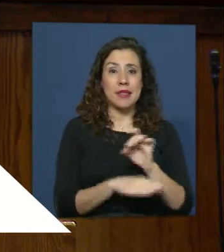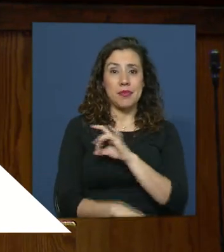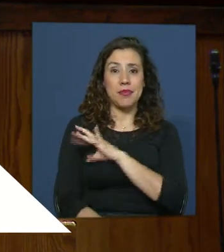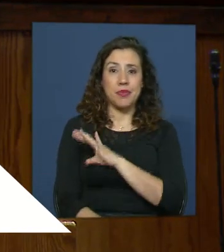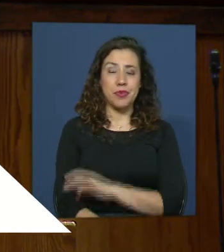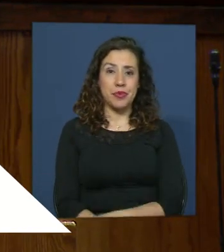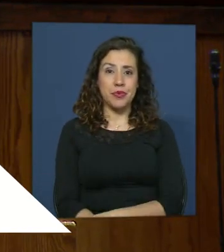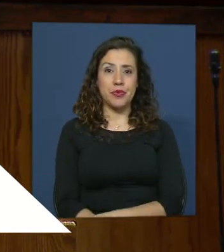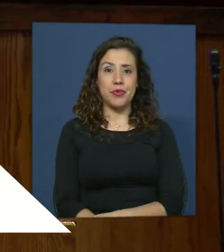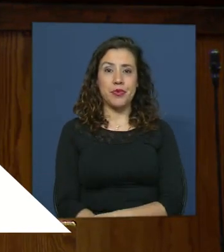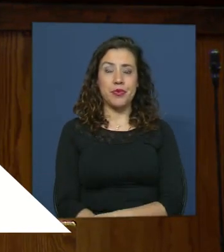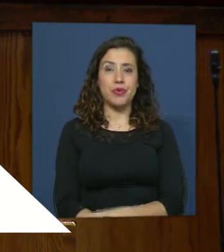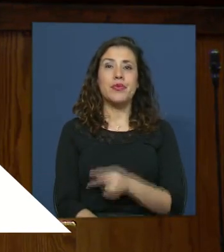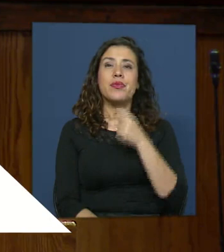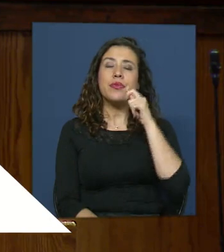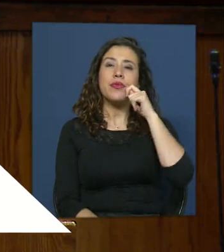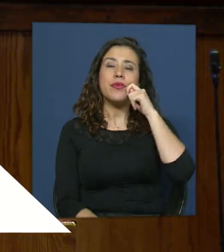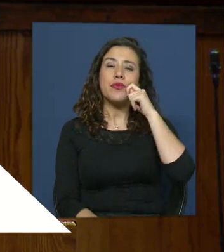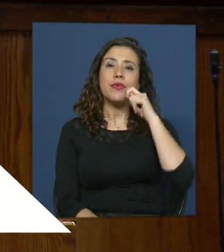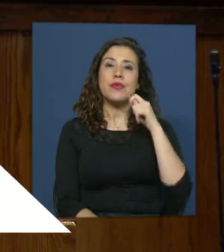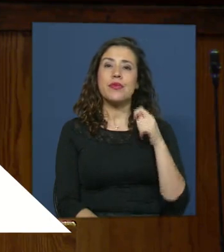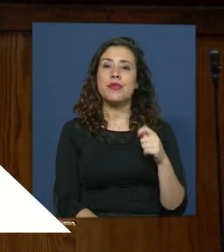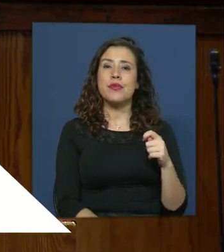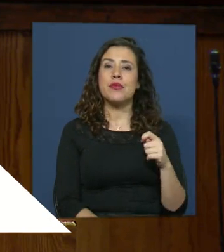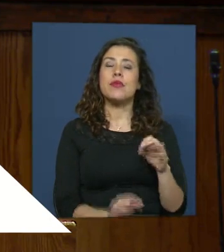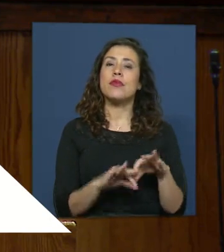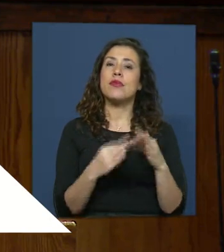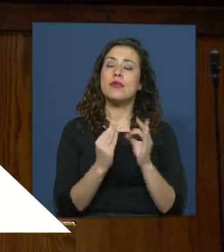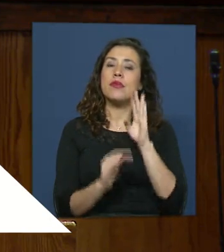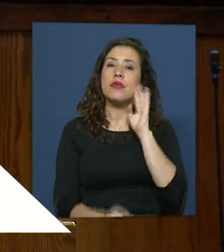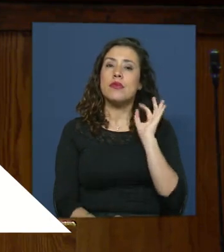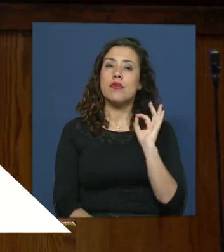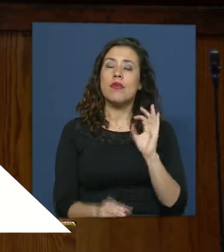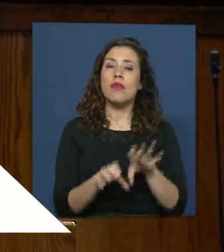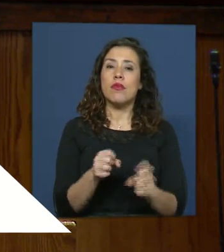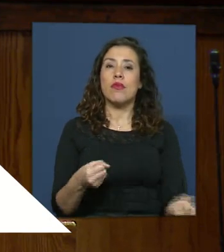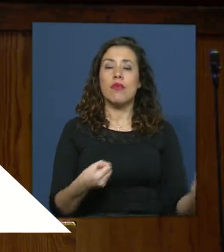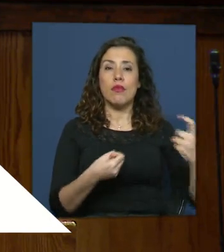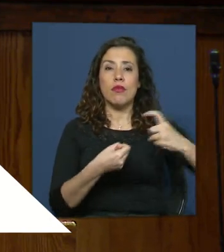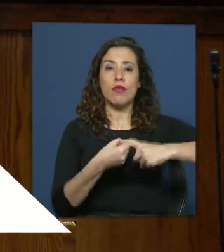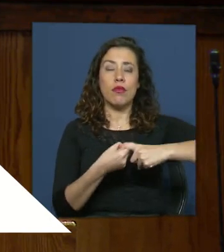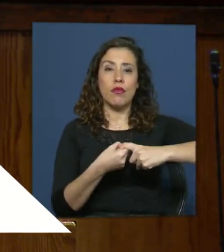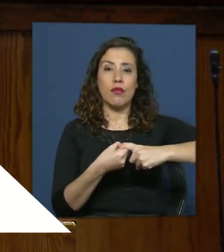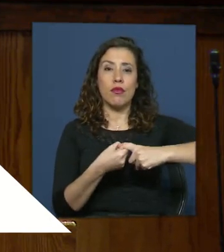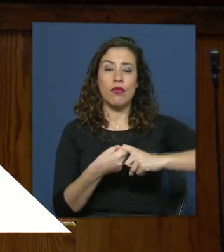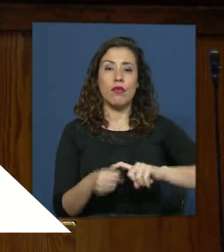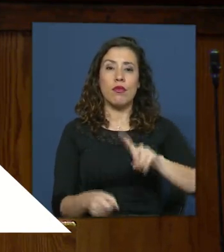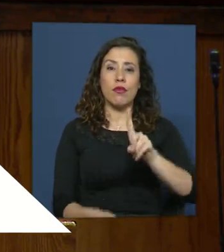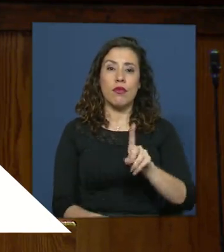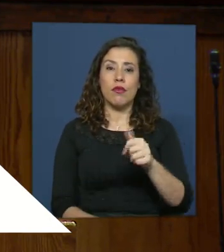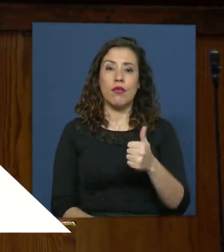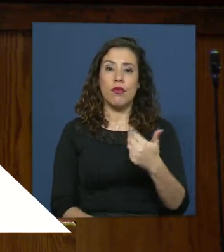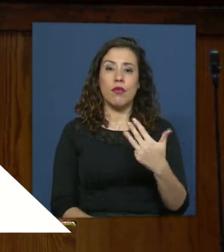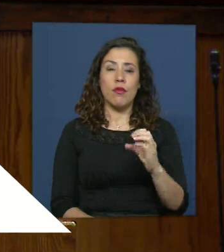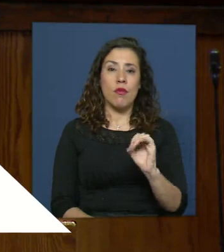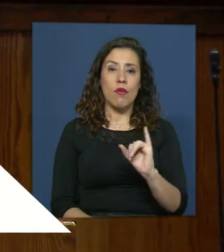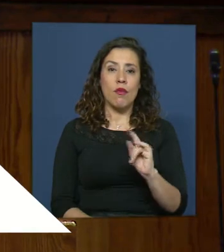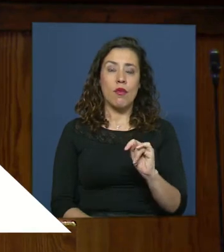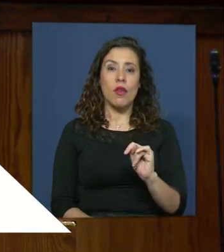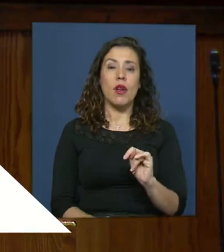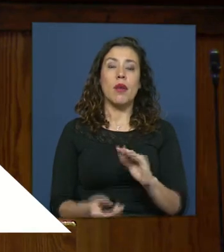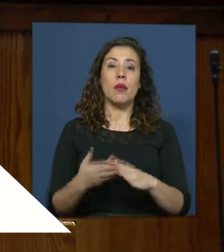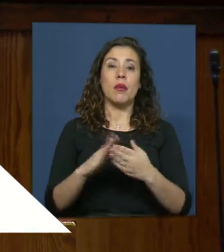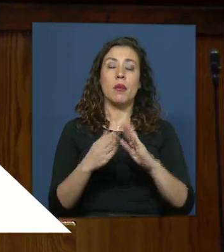Chile. Ello dice relación asimismo con la plena vigencia del convenio 169 de la OIT sobre